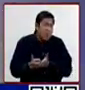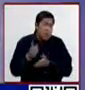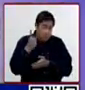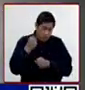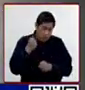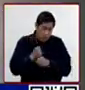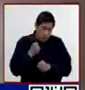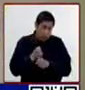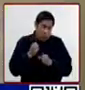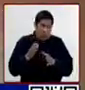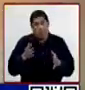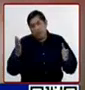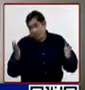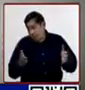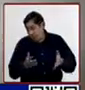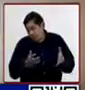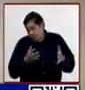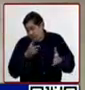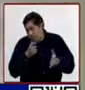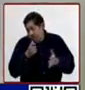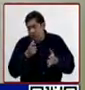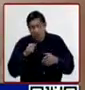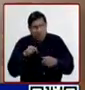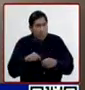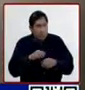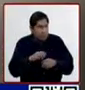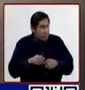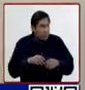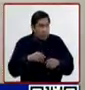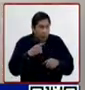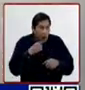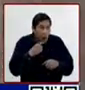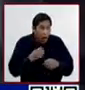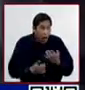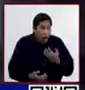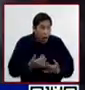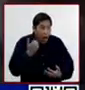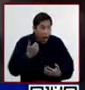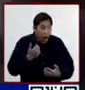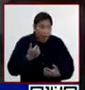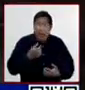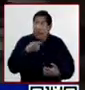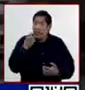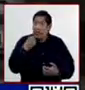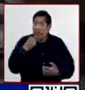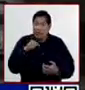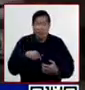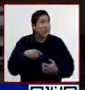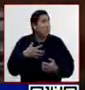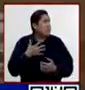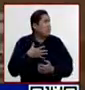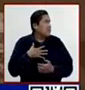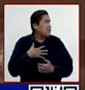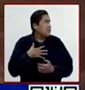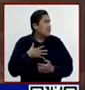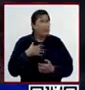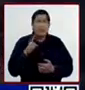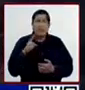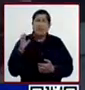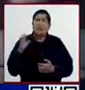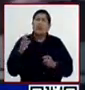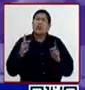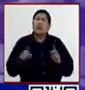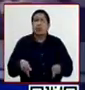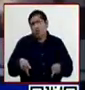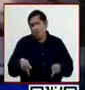de los trabajadores, o por lo menos quien inicialmente estaba allí y reportó de este incendio, confirmó que en este turno había por lo menos 100